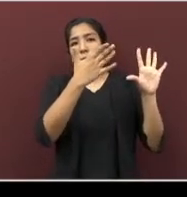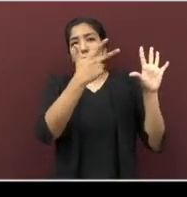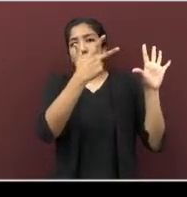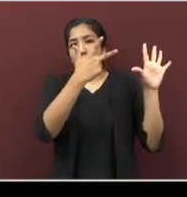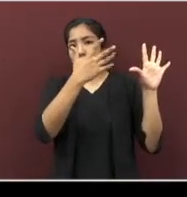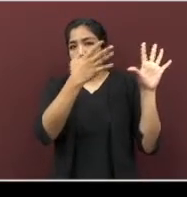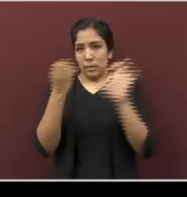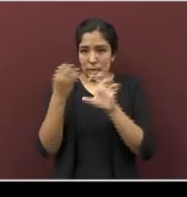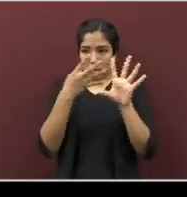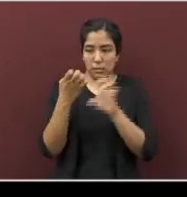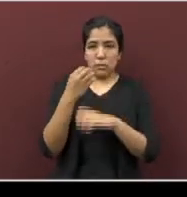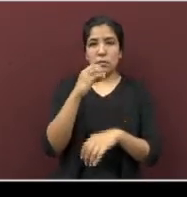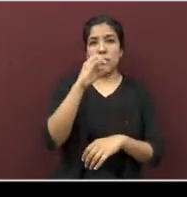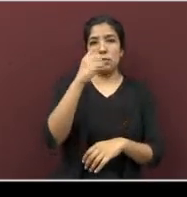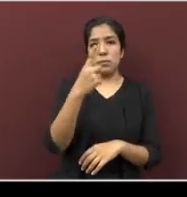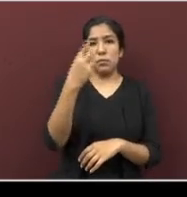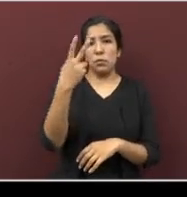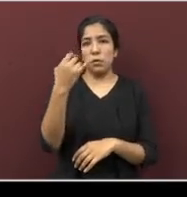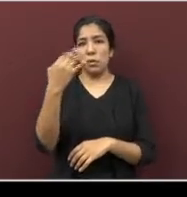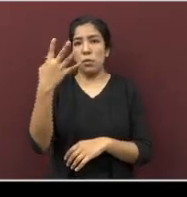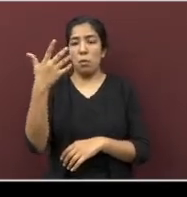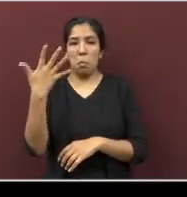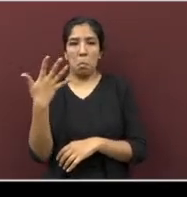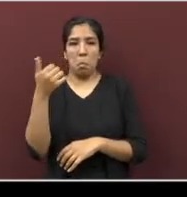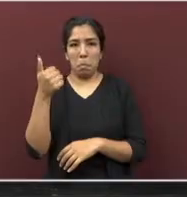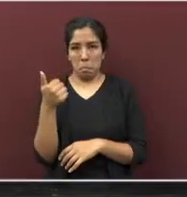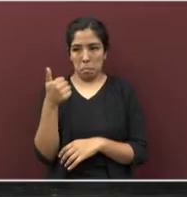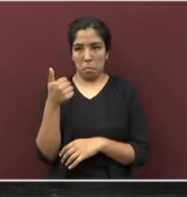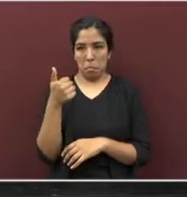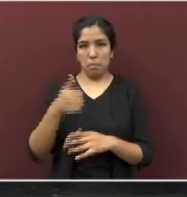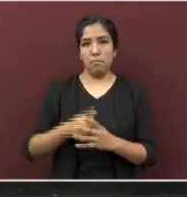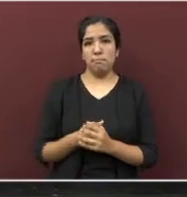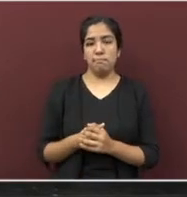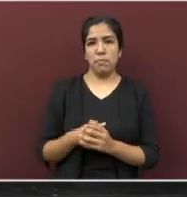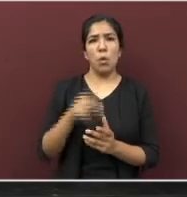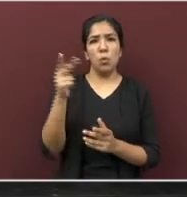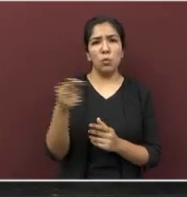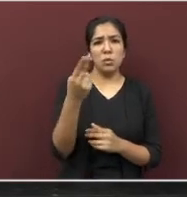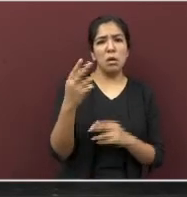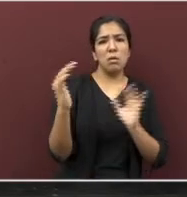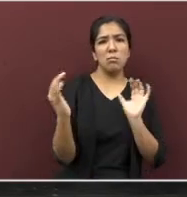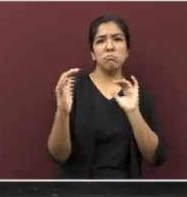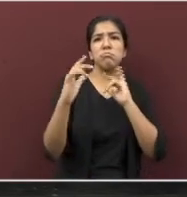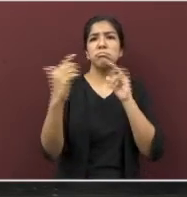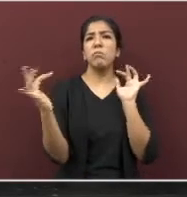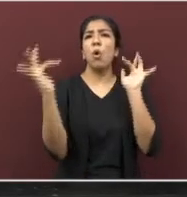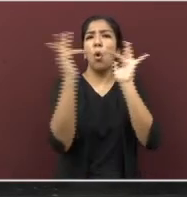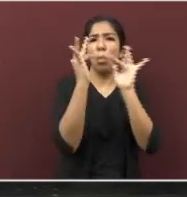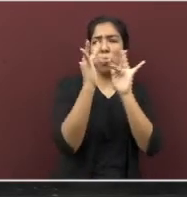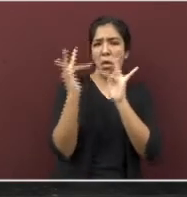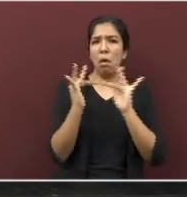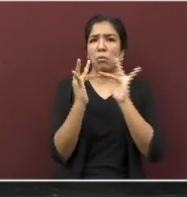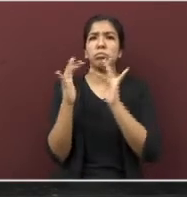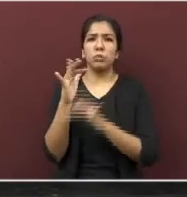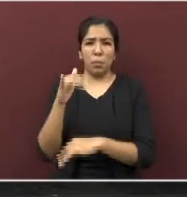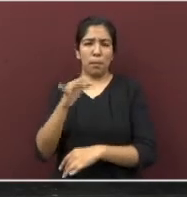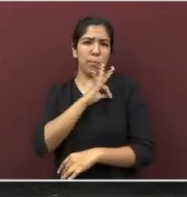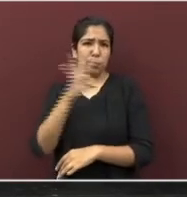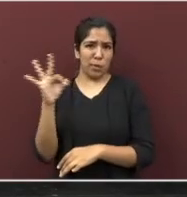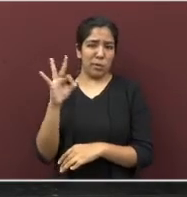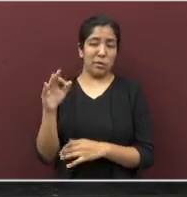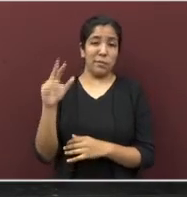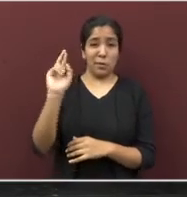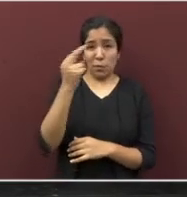veracruz punto gob.mx por hoy es todo que pasan ustedes muy pero muy buenas noches y